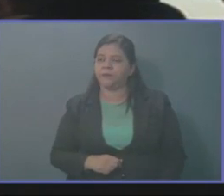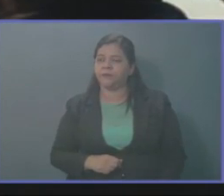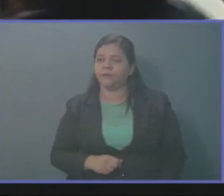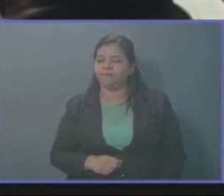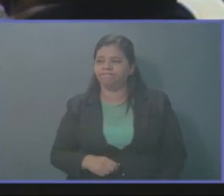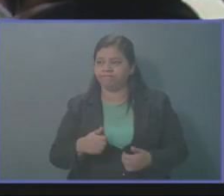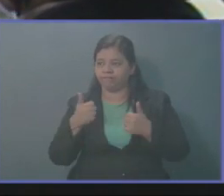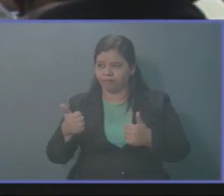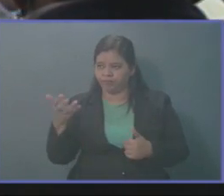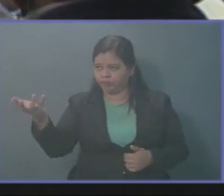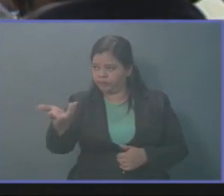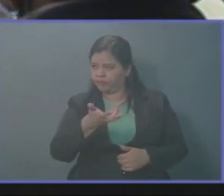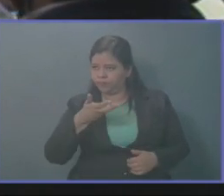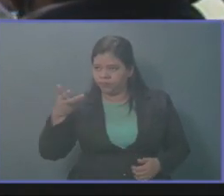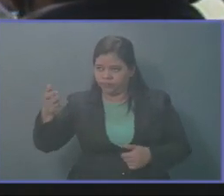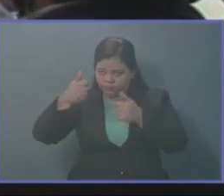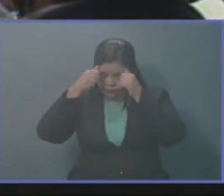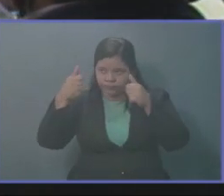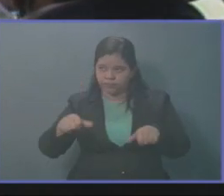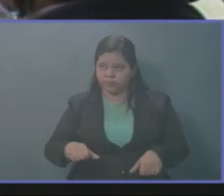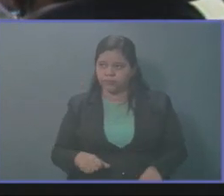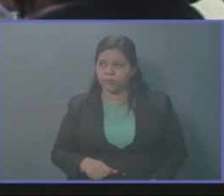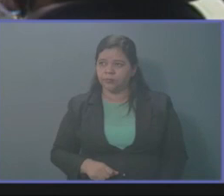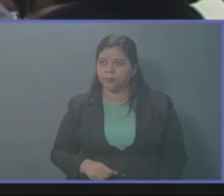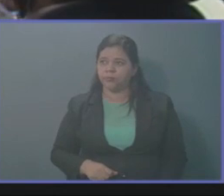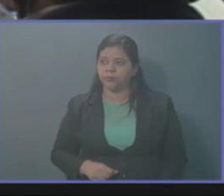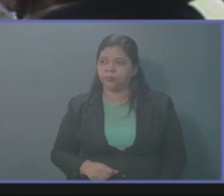Bueno, por unanimidad de los presentes.